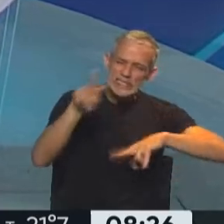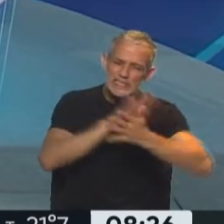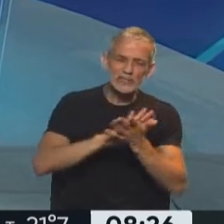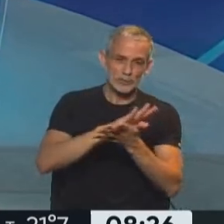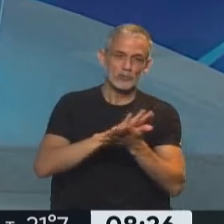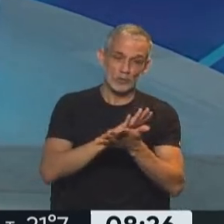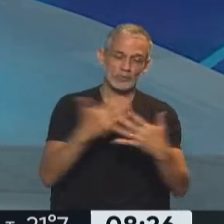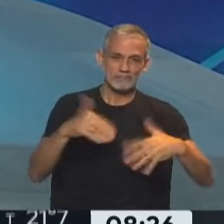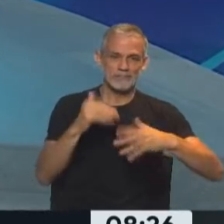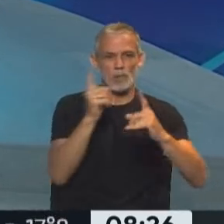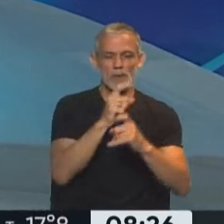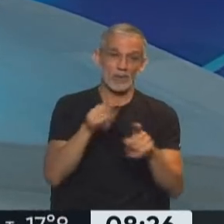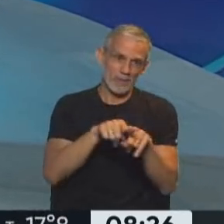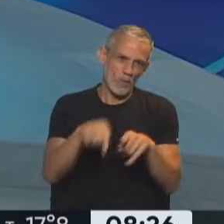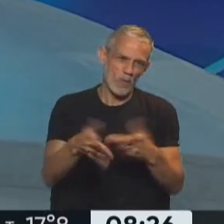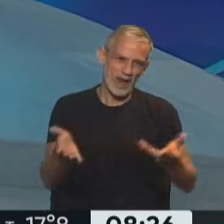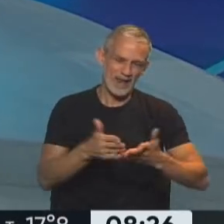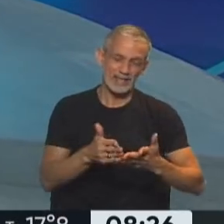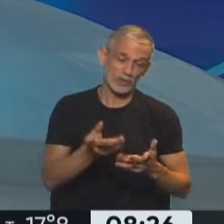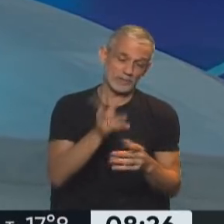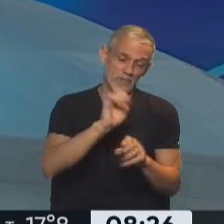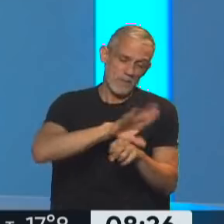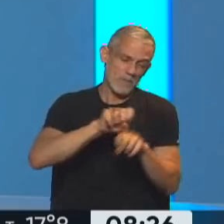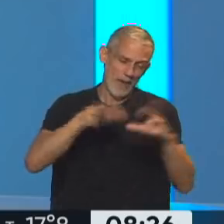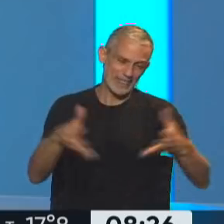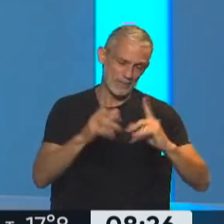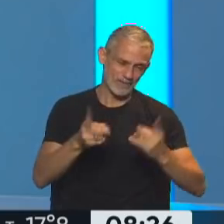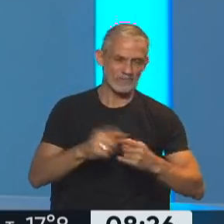solución a problemáticas como esta que nos sigue atravesando la pandemia. Bueno, muchísimas gracias a ustedes. Muchísimas